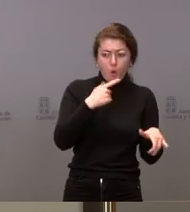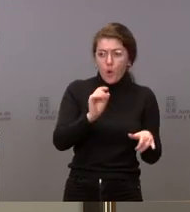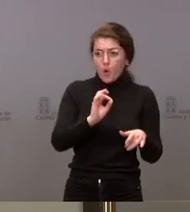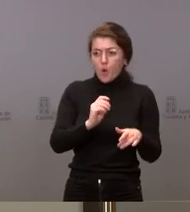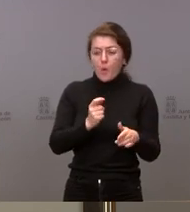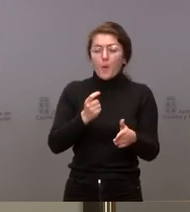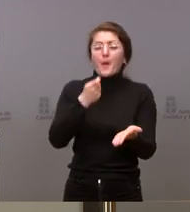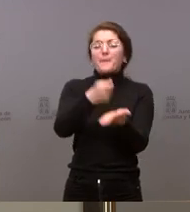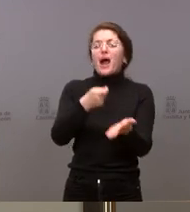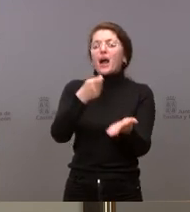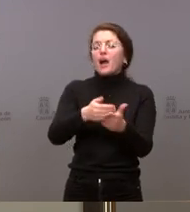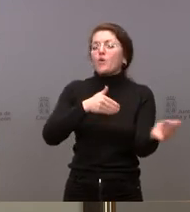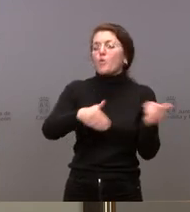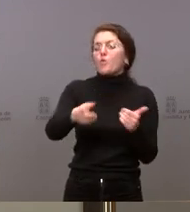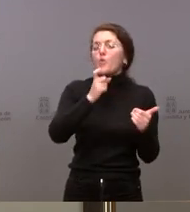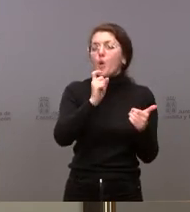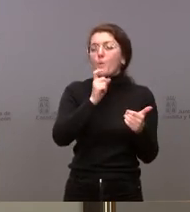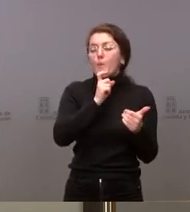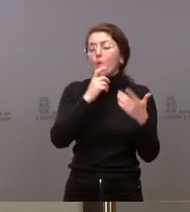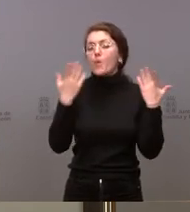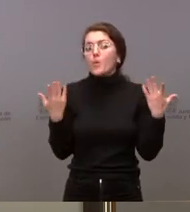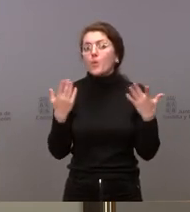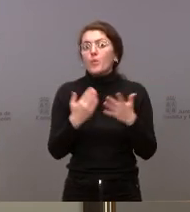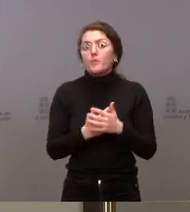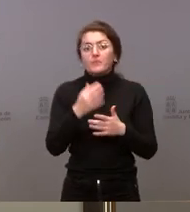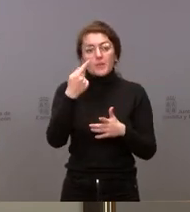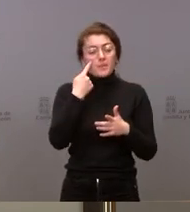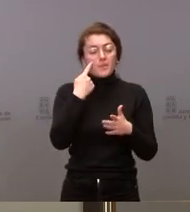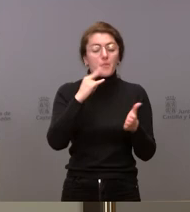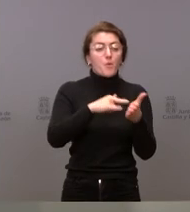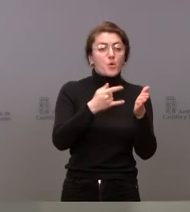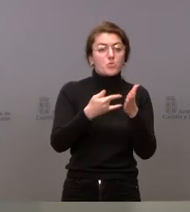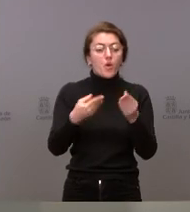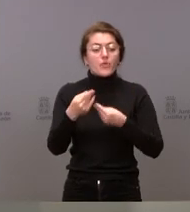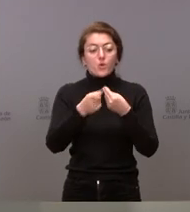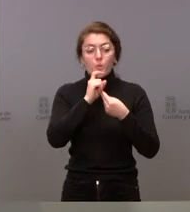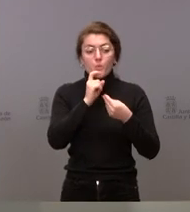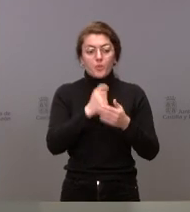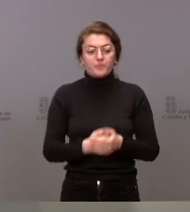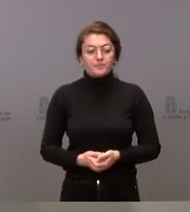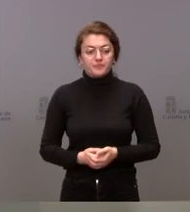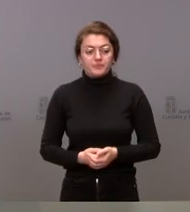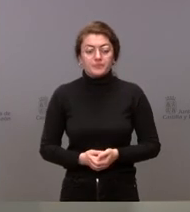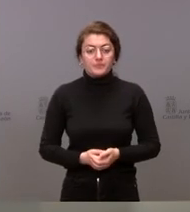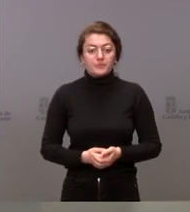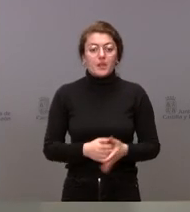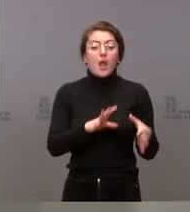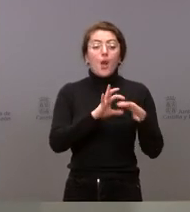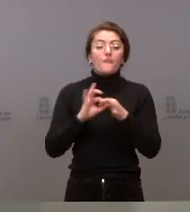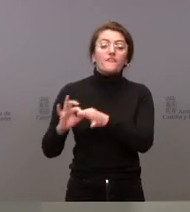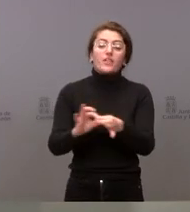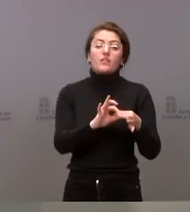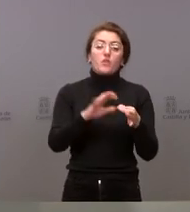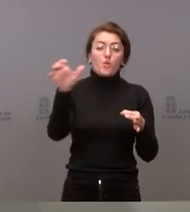digamos echaría a andar el proyecto haremos con financiación europea también con financiación del